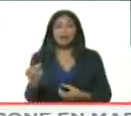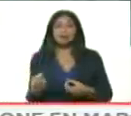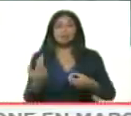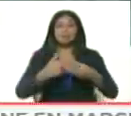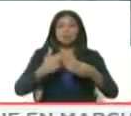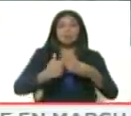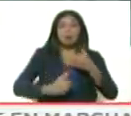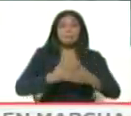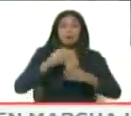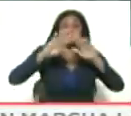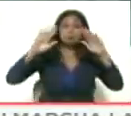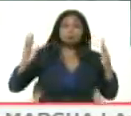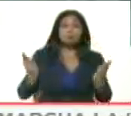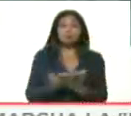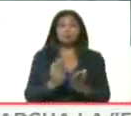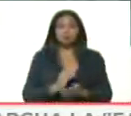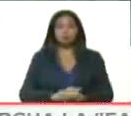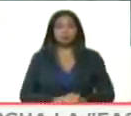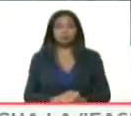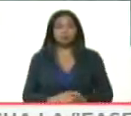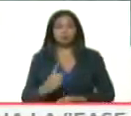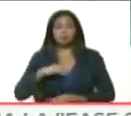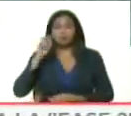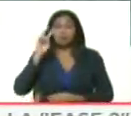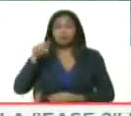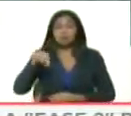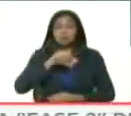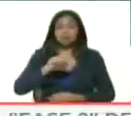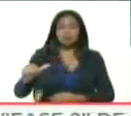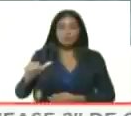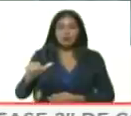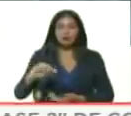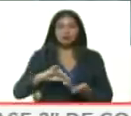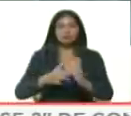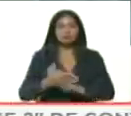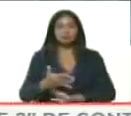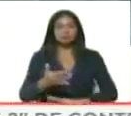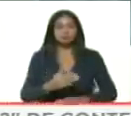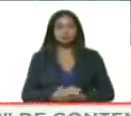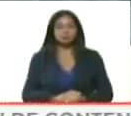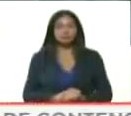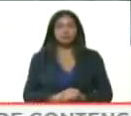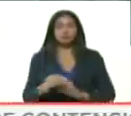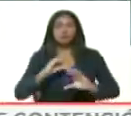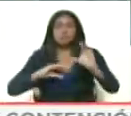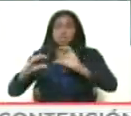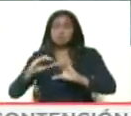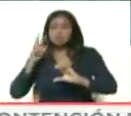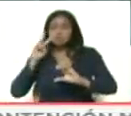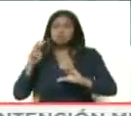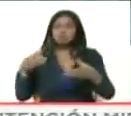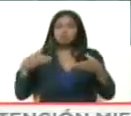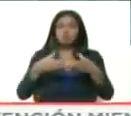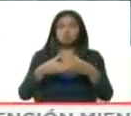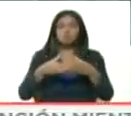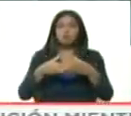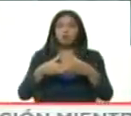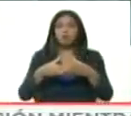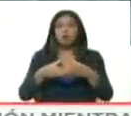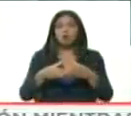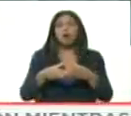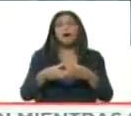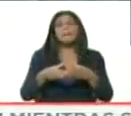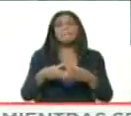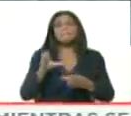de petróleo del mundo. Hemos visto esta semana, bueno, las conversaciones que se sostienen en el marco de países